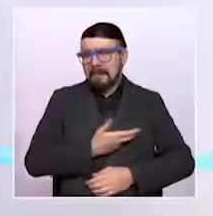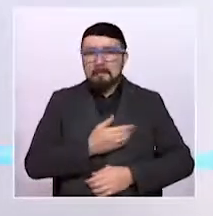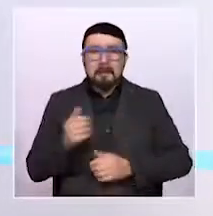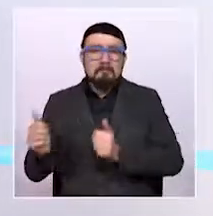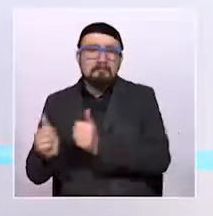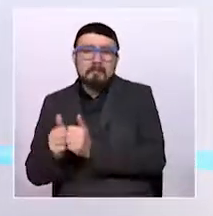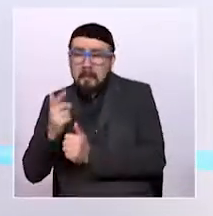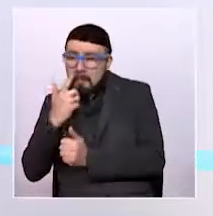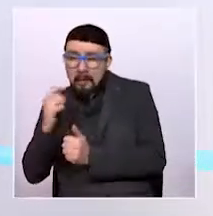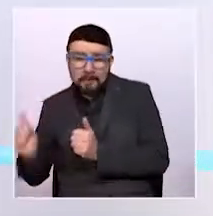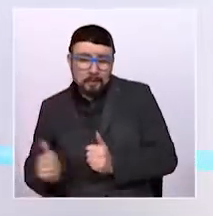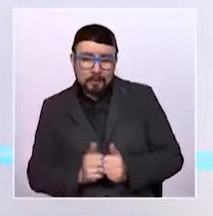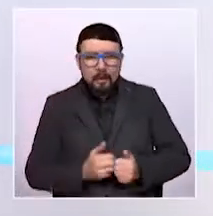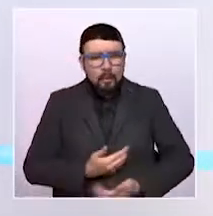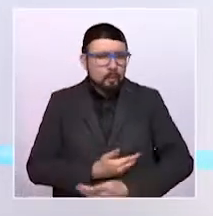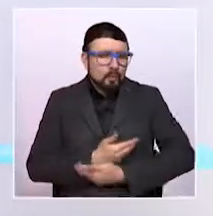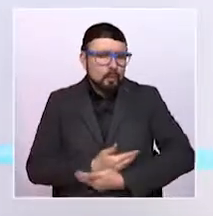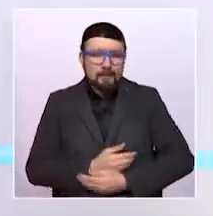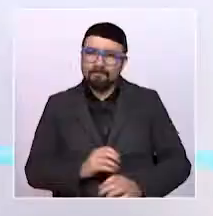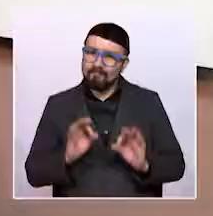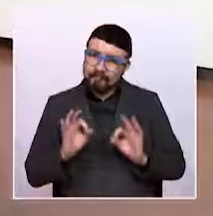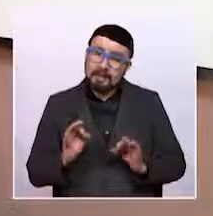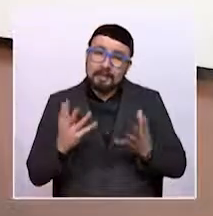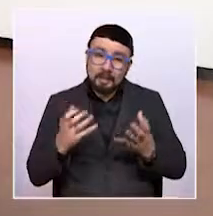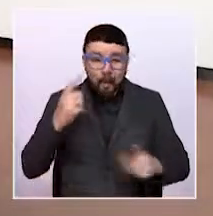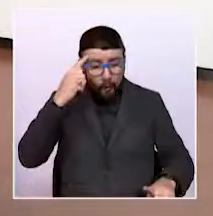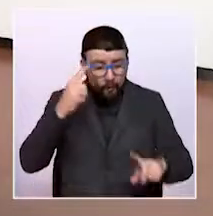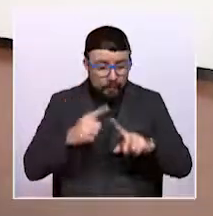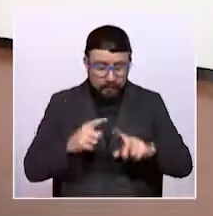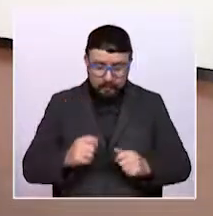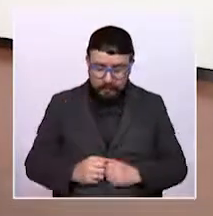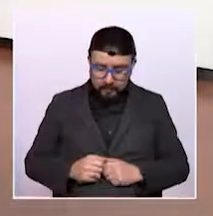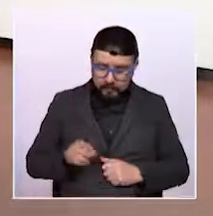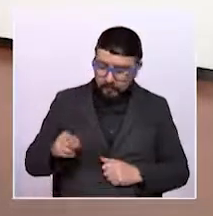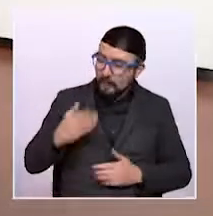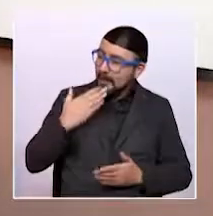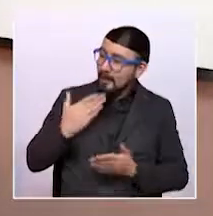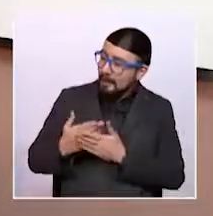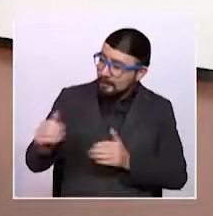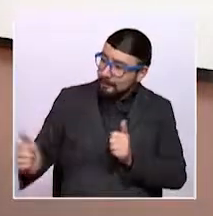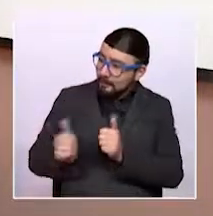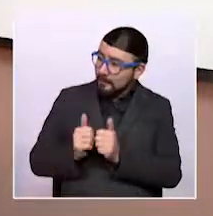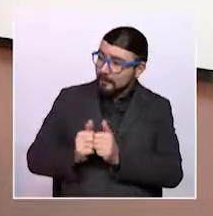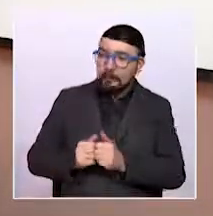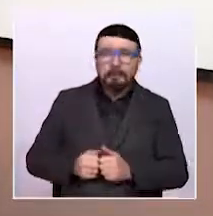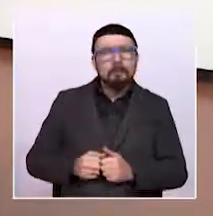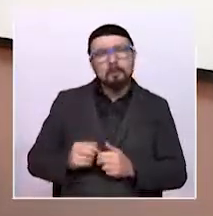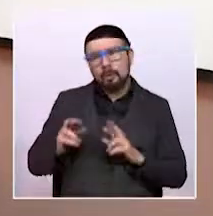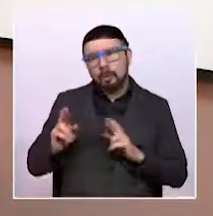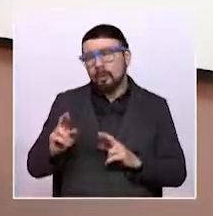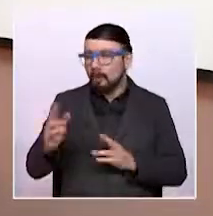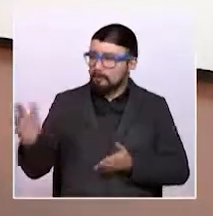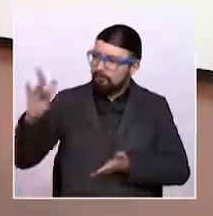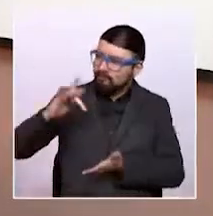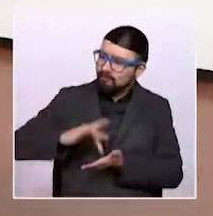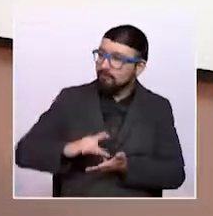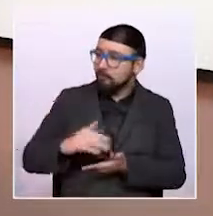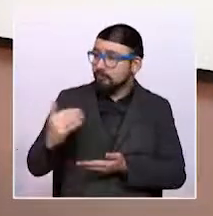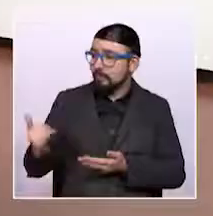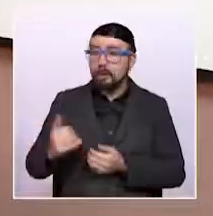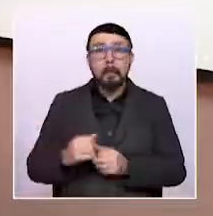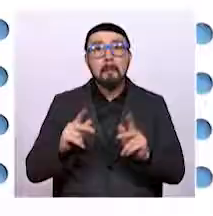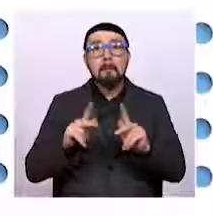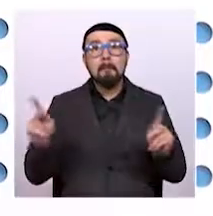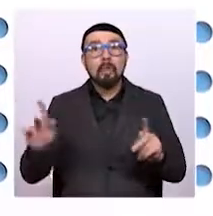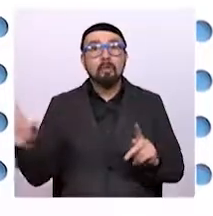y con ese bebé en muy buenos términos muchas gracias doctora por estar con nosotros gracias ojalá podamos tenerla aquí nuevamente a todas las personas y